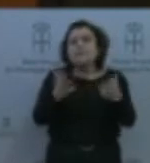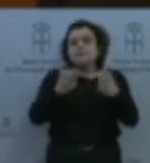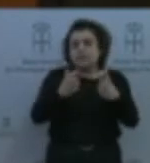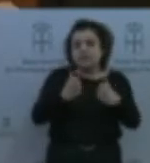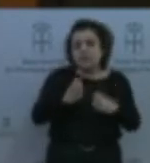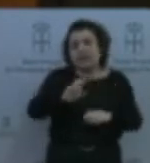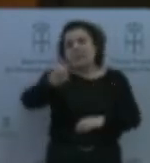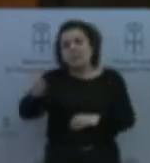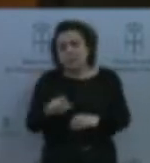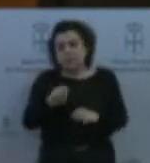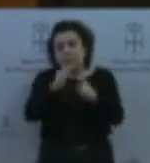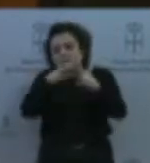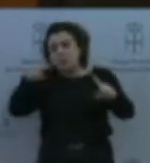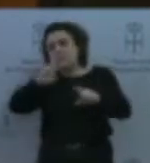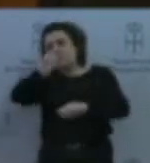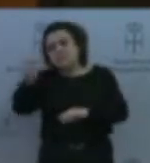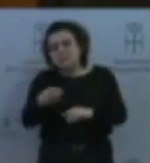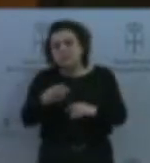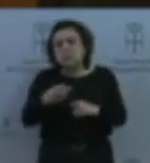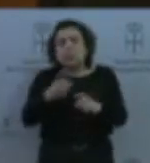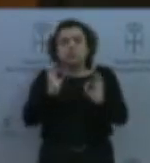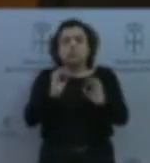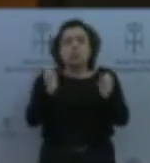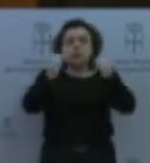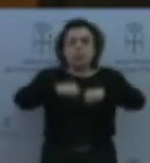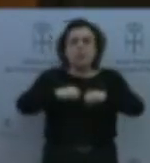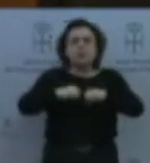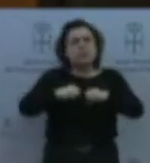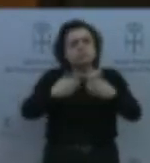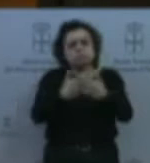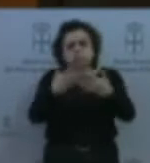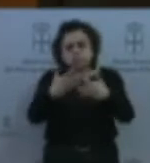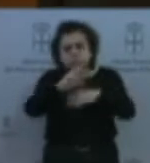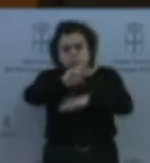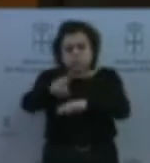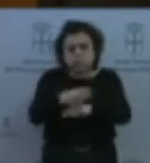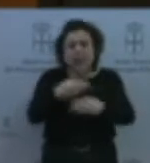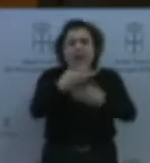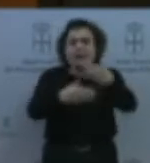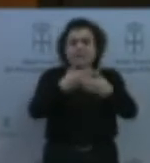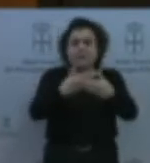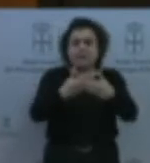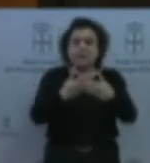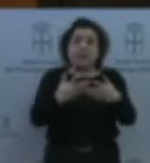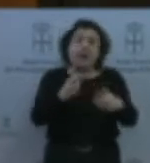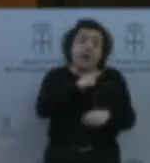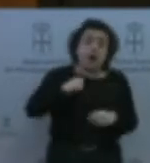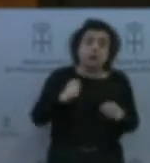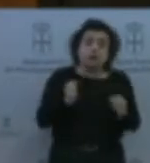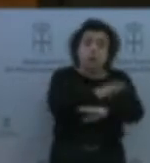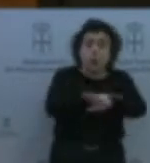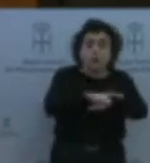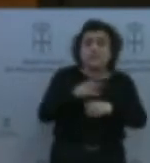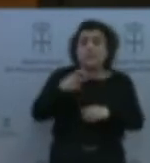grupos parlamentarios. Cada avance en materia de autogobierno, cohesión territorial, derechos sociales o en promoción y protección de la pluralidad